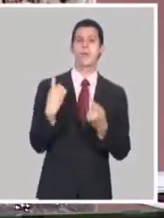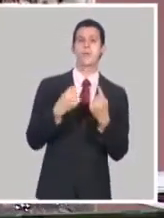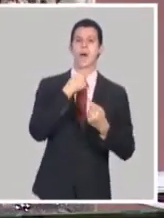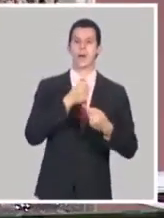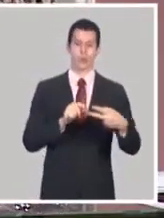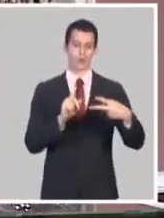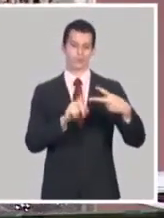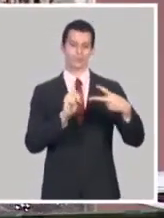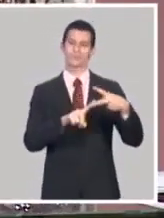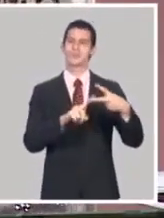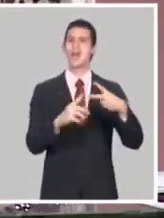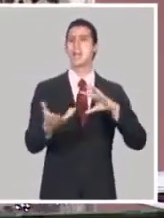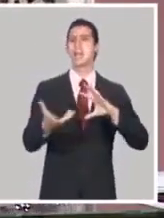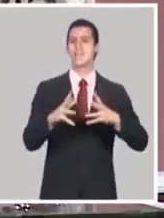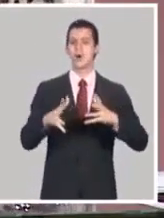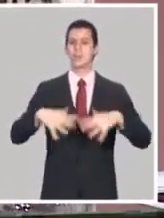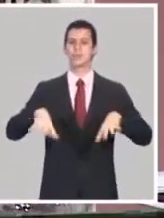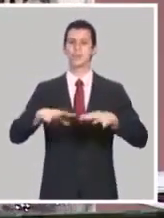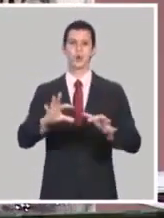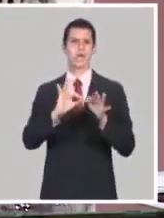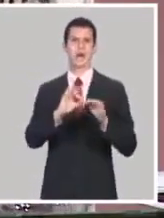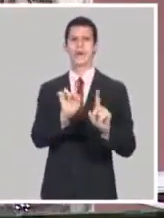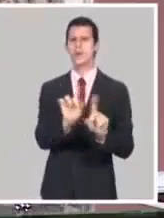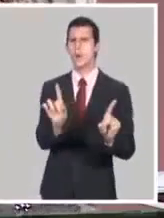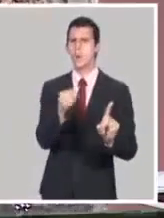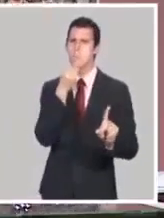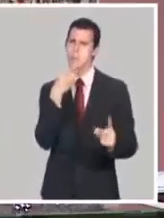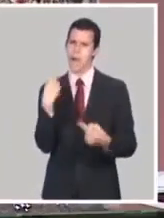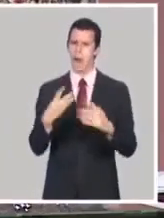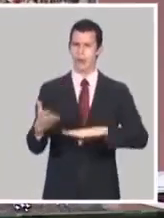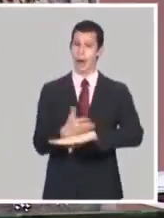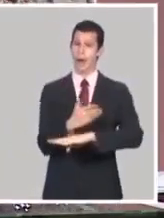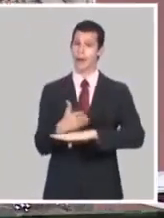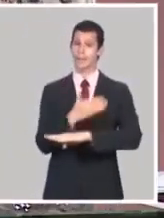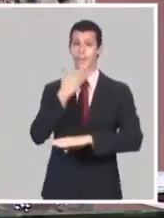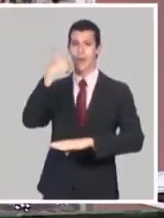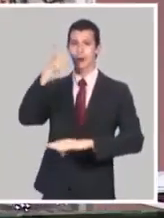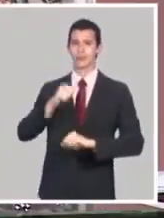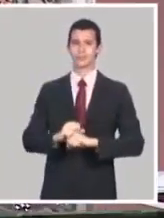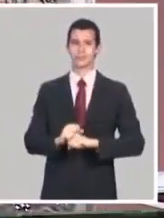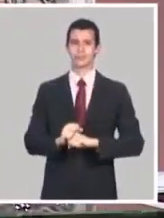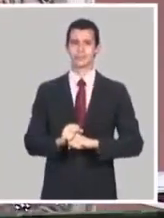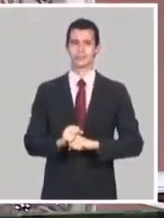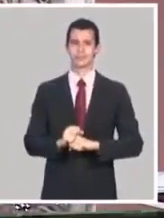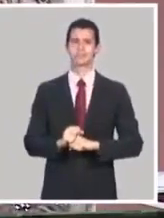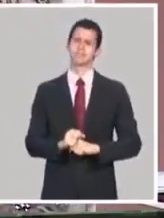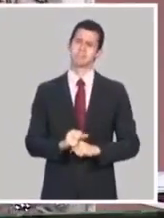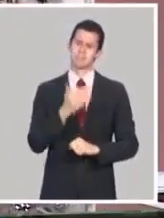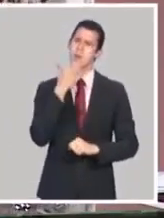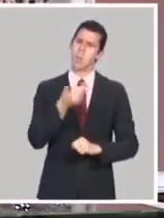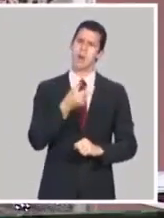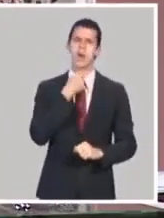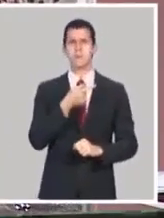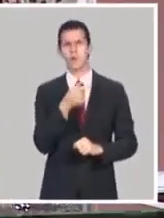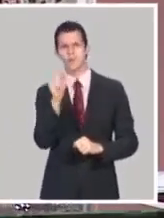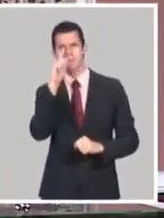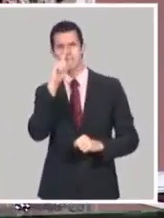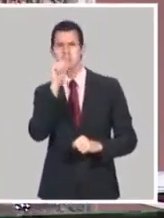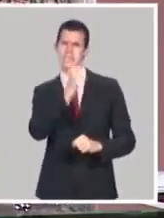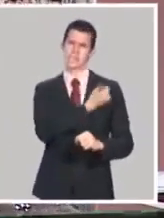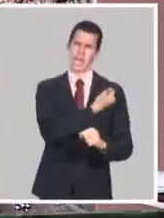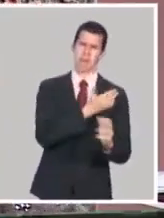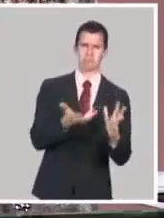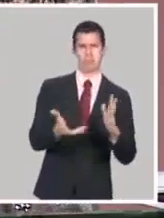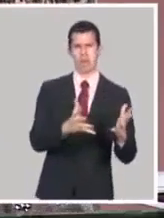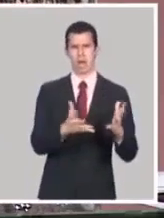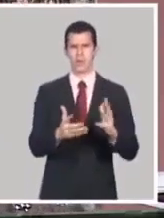algunas actividades que están previstas desarrollar en los primeros días del mes de septiembre pudieran adelantarlo y eso siempre es favorable es decir